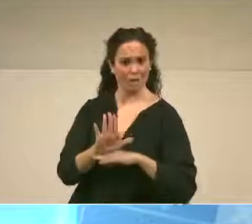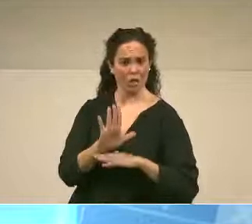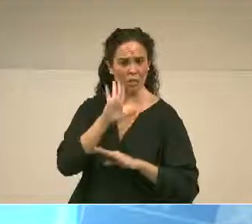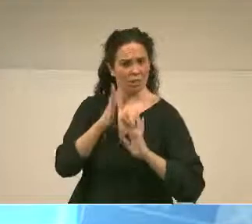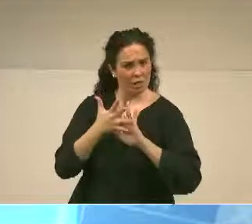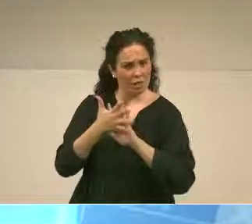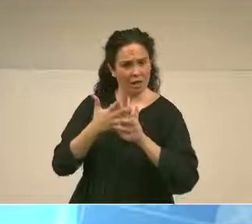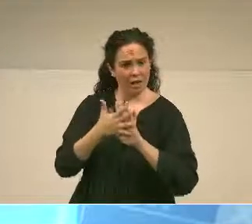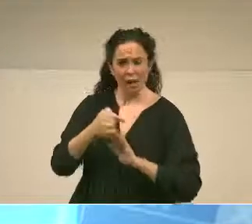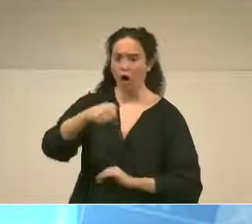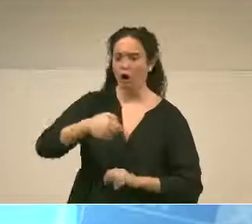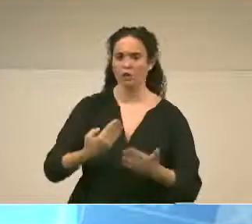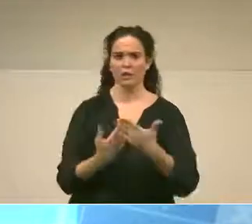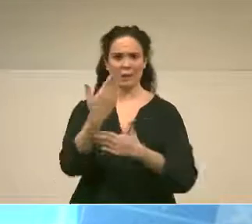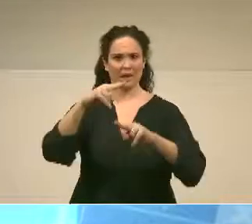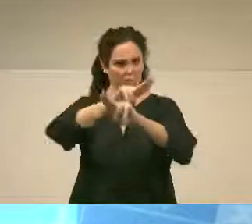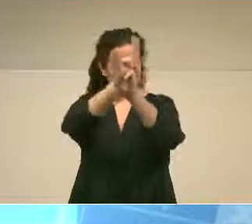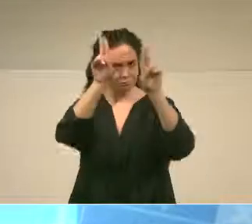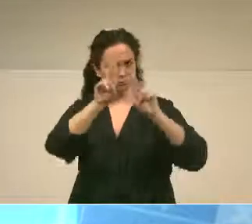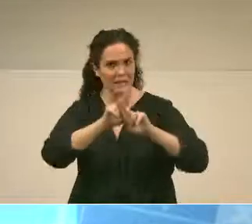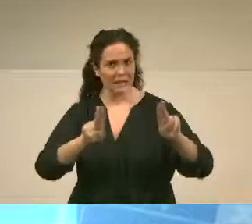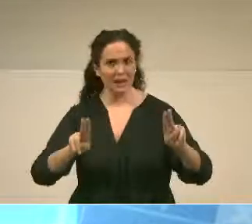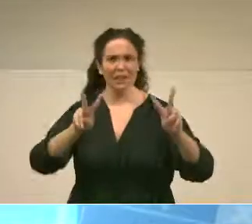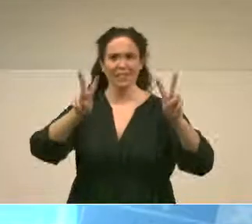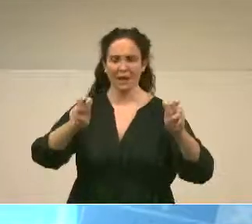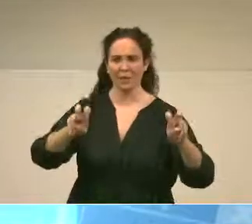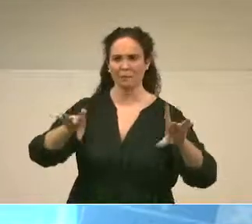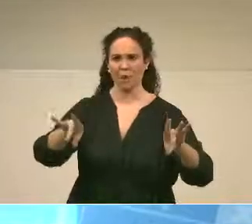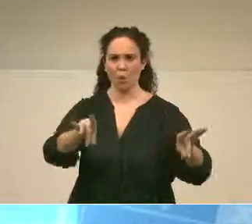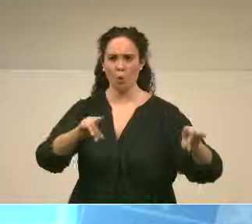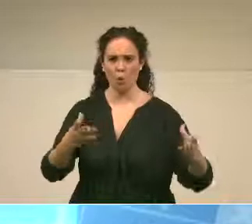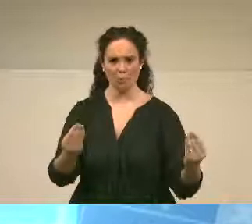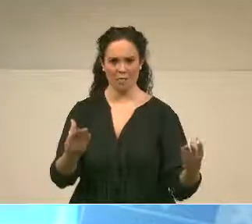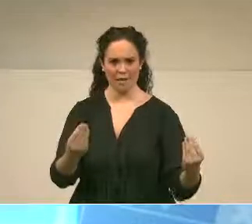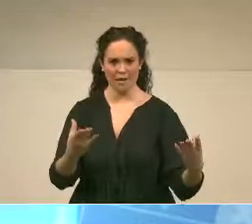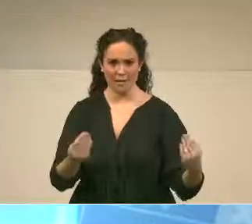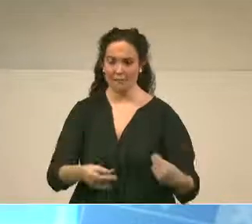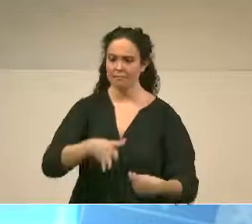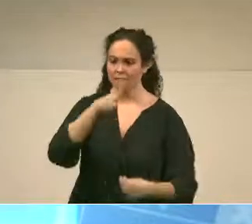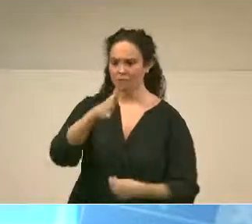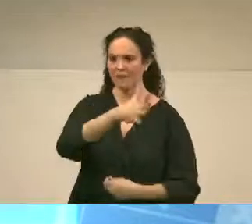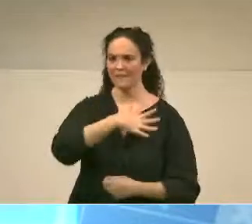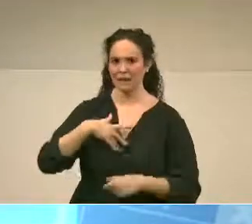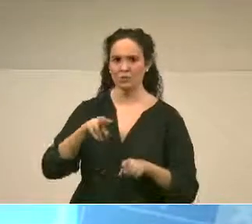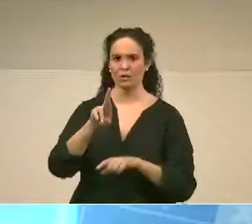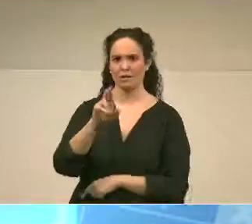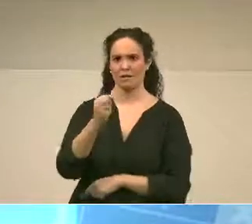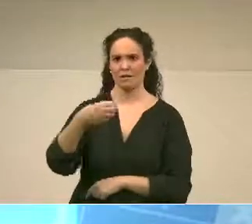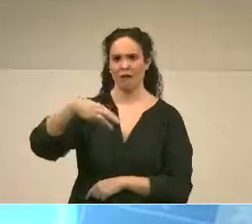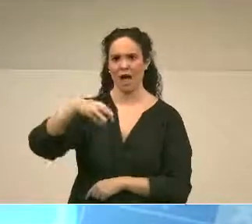gaur ezegunen mundu eguna dala, eta nazioarte mailan ezeguneak babesteko Ramsar